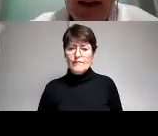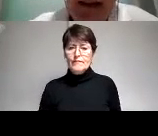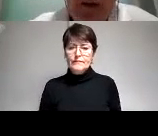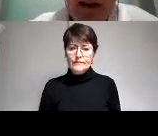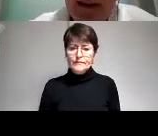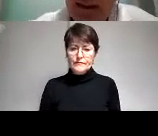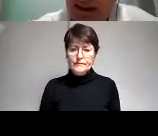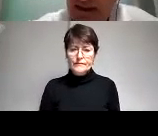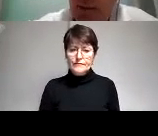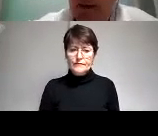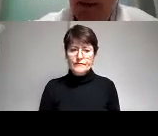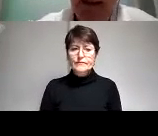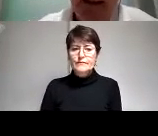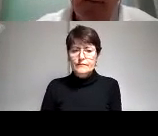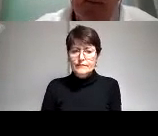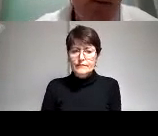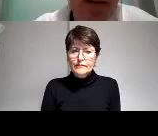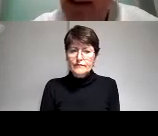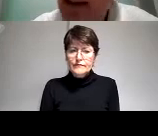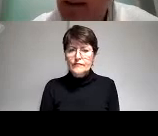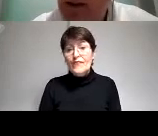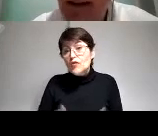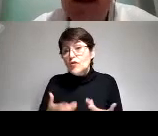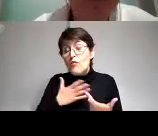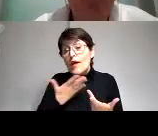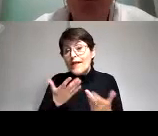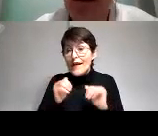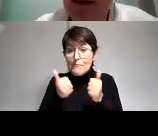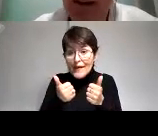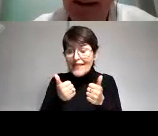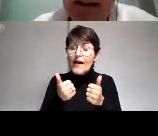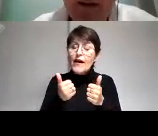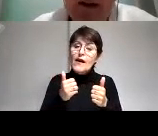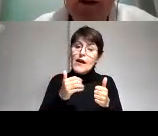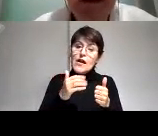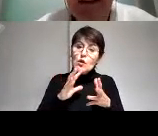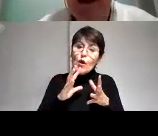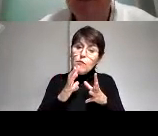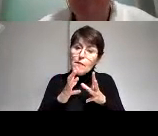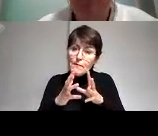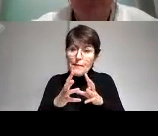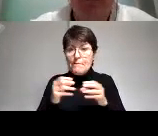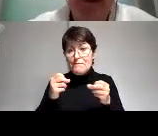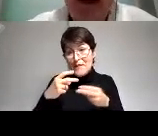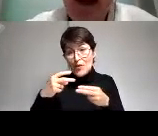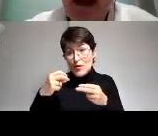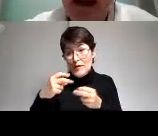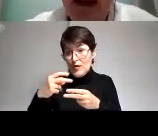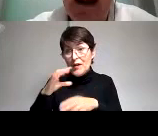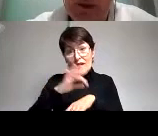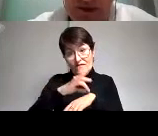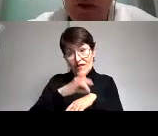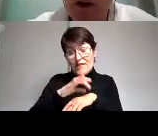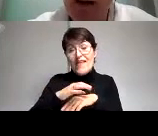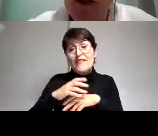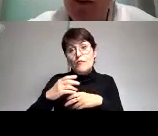procesos adecuadamente y puede haber una degeneración del ADN o puede haber alguna degeneración de algunas proteínas que nos lleven a